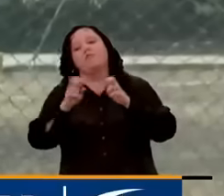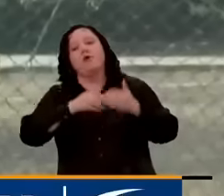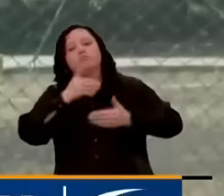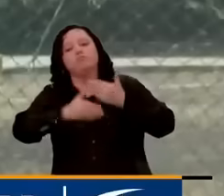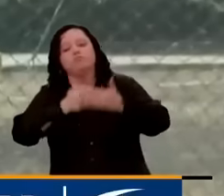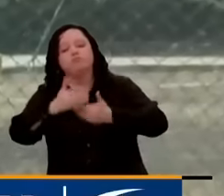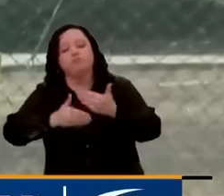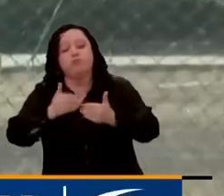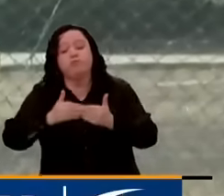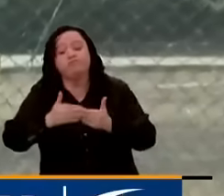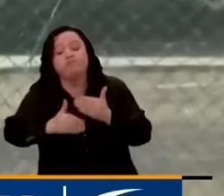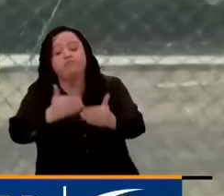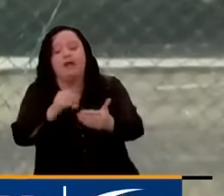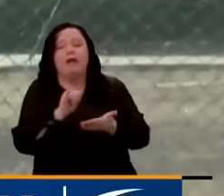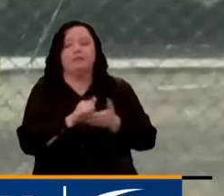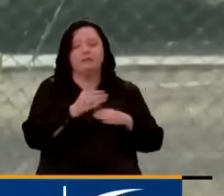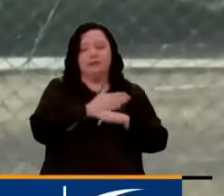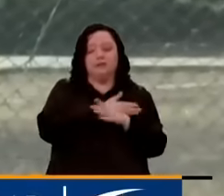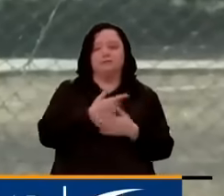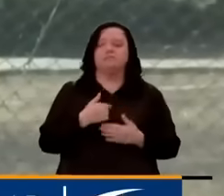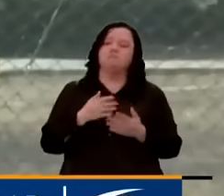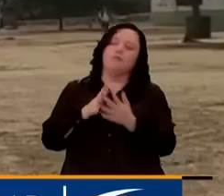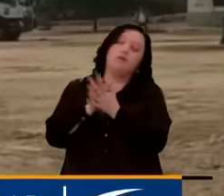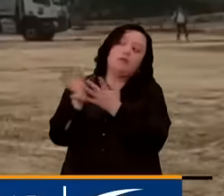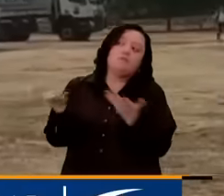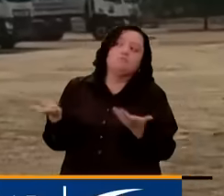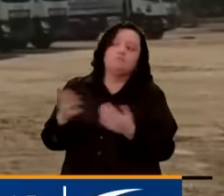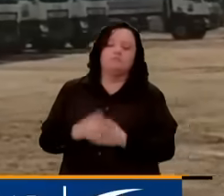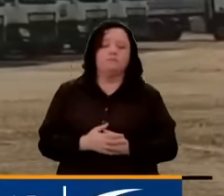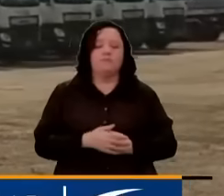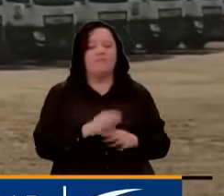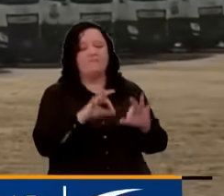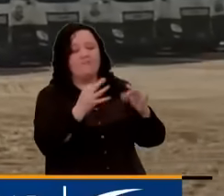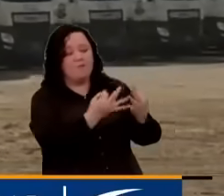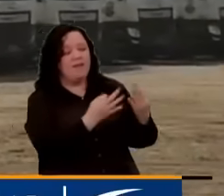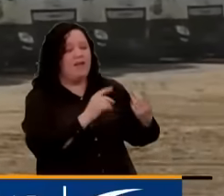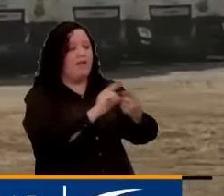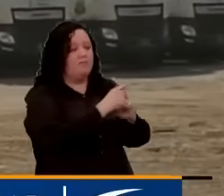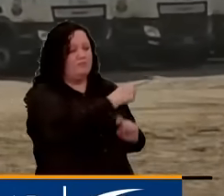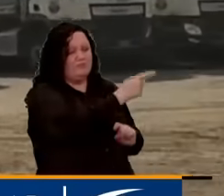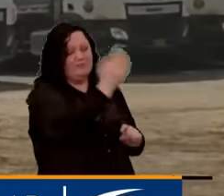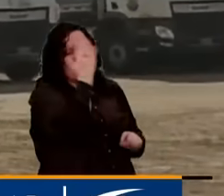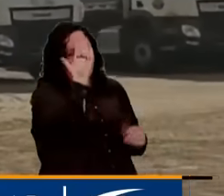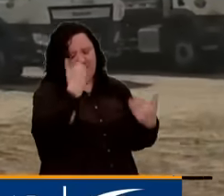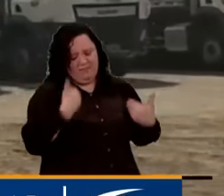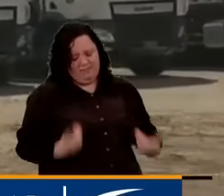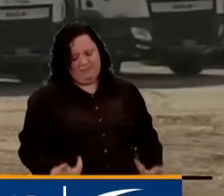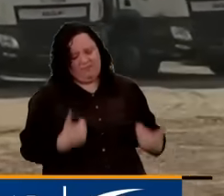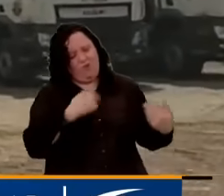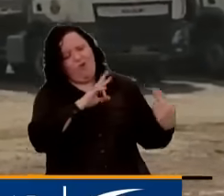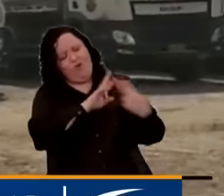enfrentaré. A mis familiares, amigos, a ellos que saben quién soy y me